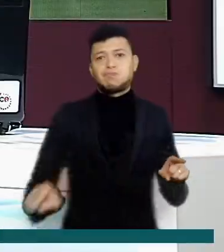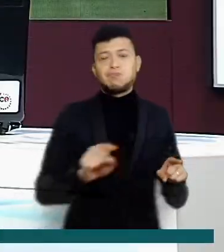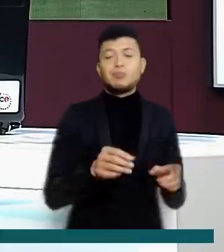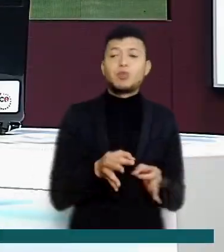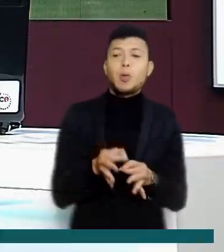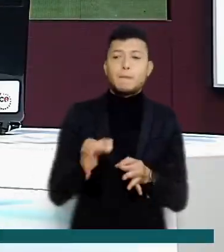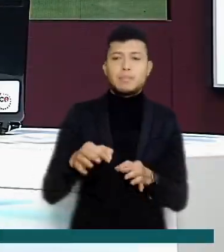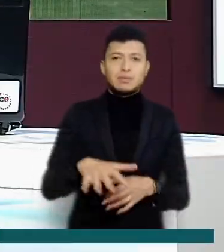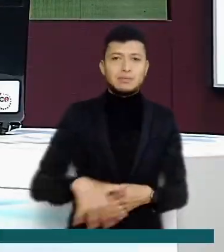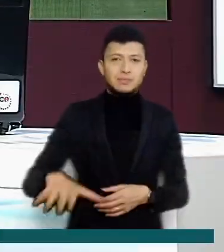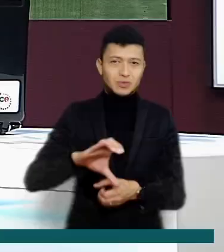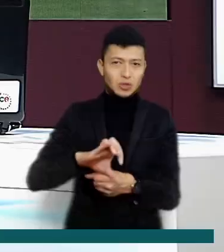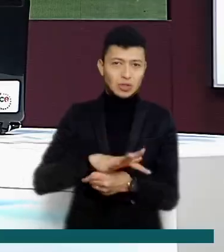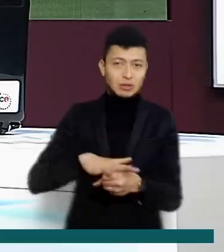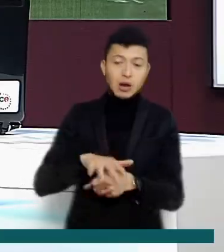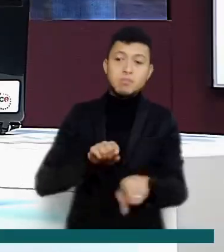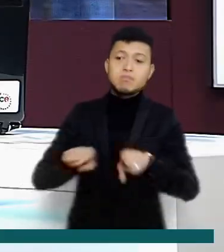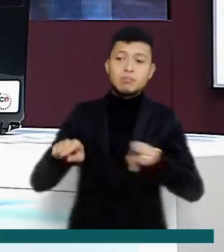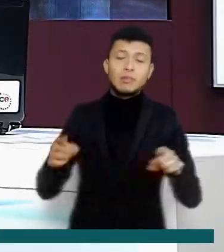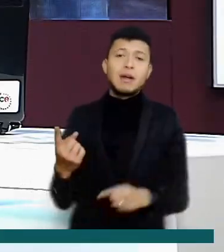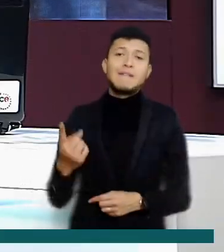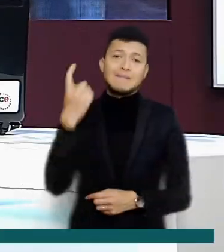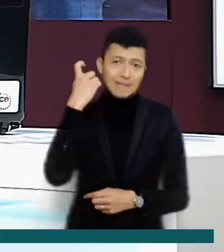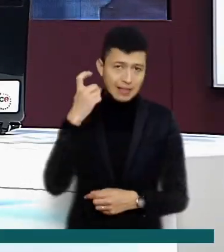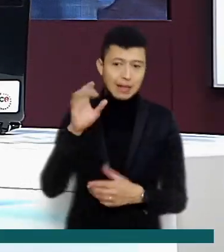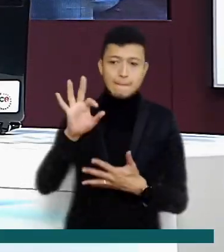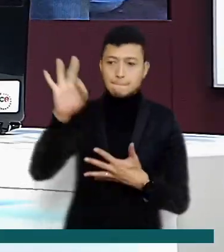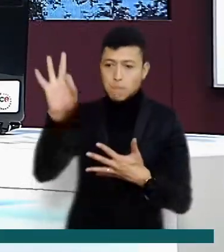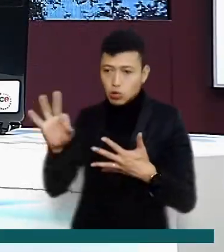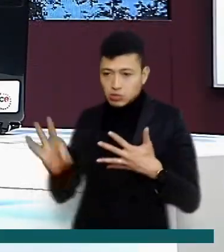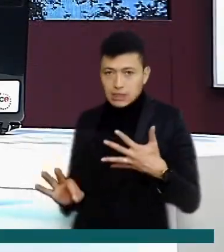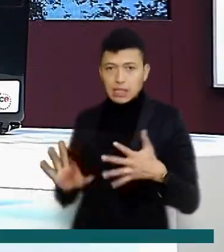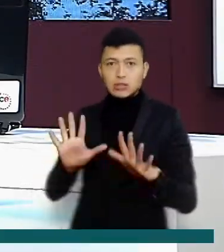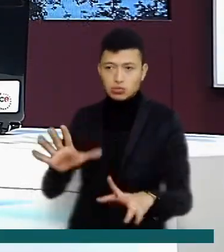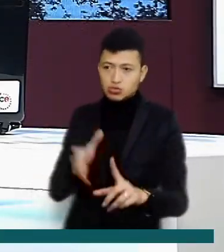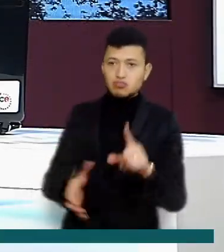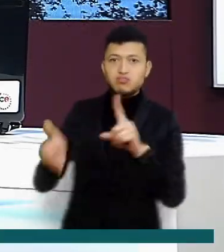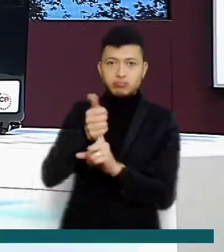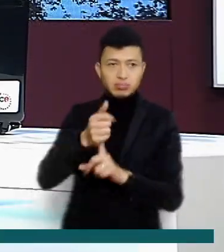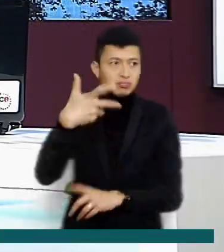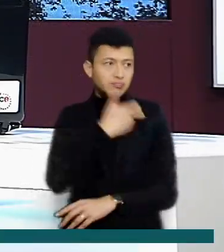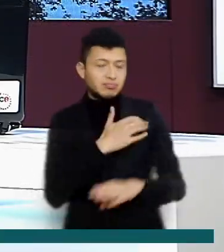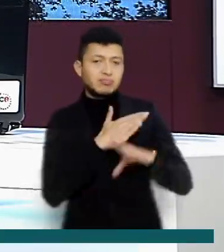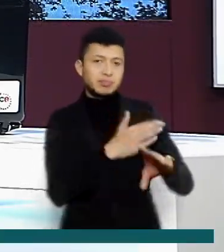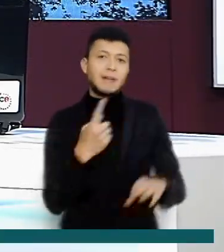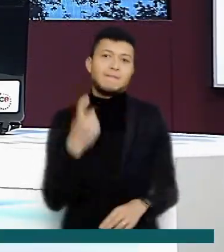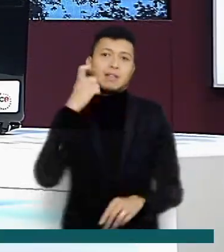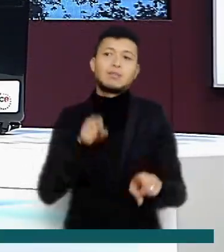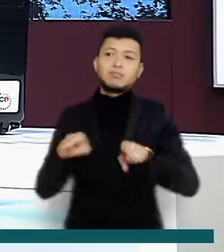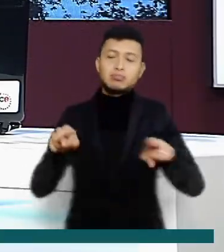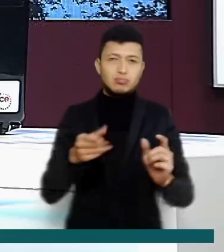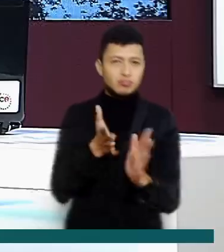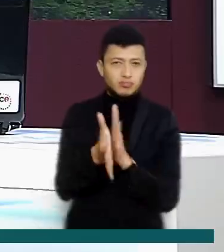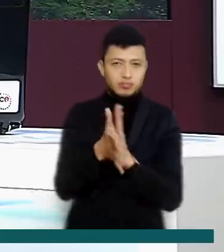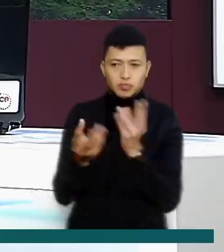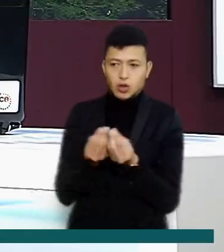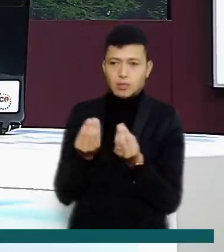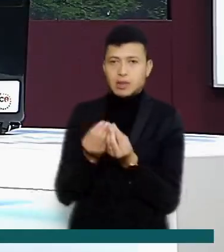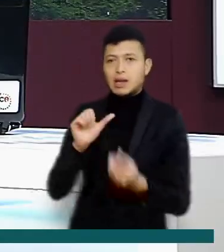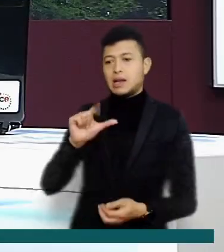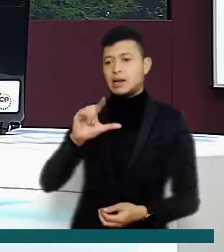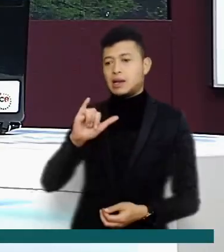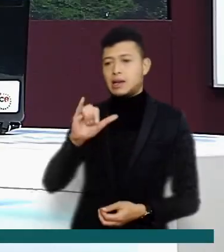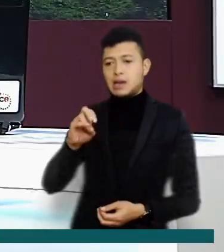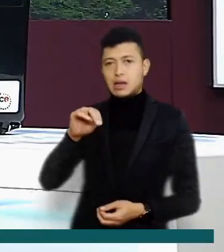Varios municipios de Cundinamarca aún no alcanzan los porcentajes ideales de vacunación. Nuestro compañero Alejandro Mejía estuvo